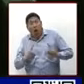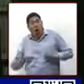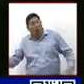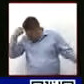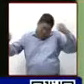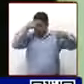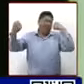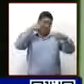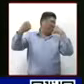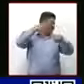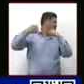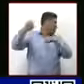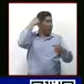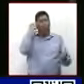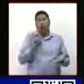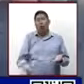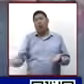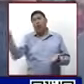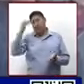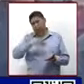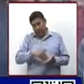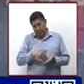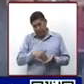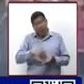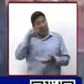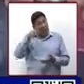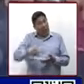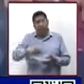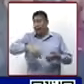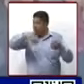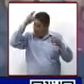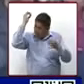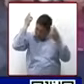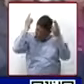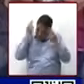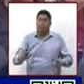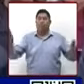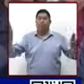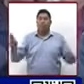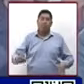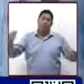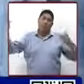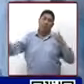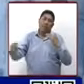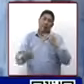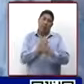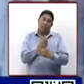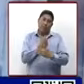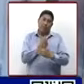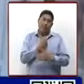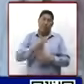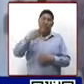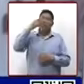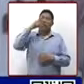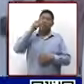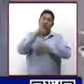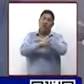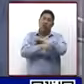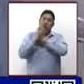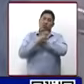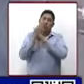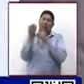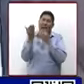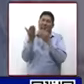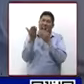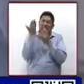le dieron otra golpiza. Esa fue fatal. Terminaron con su vida. El autor del atraco estuvo